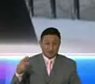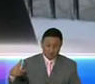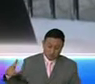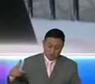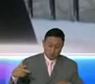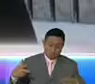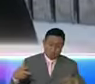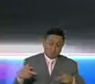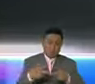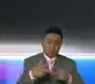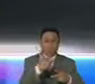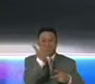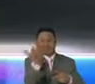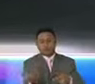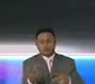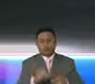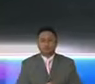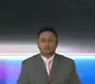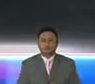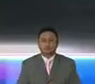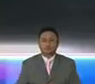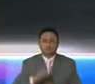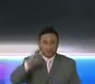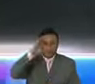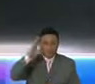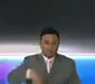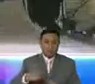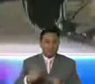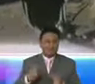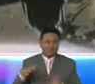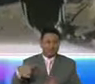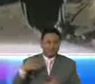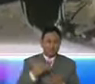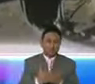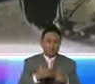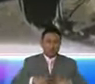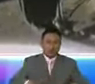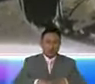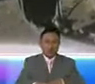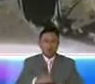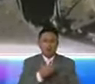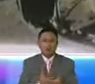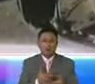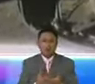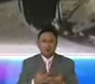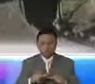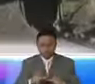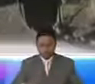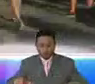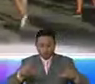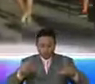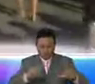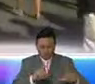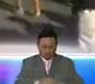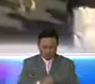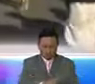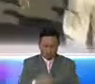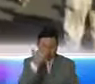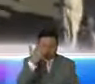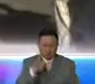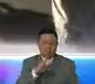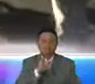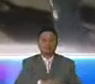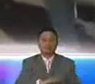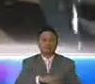cae patas arriba. Efectivos de la policía acudieron al lugar a recabar información a fin de determinar las causas del choque